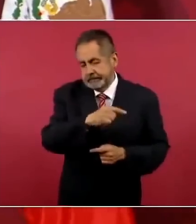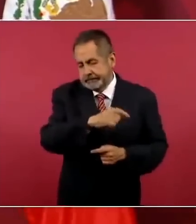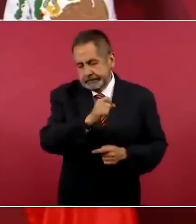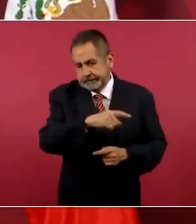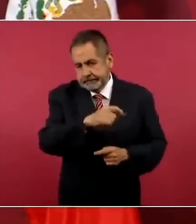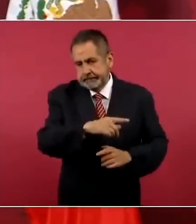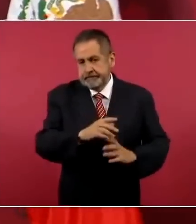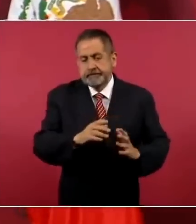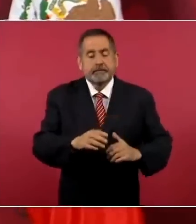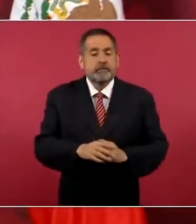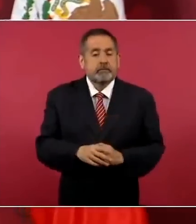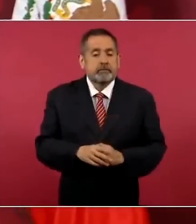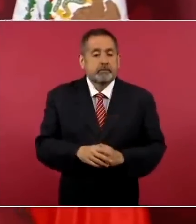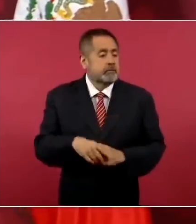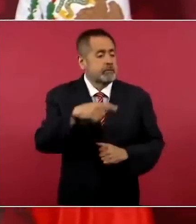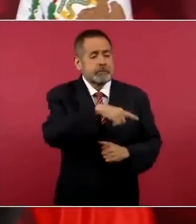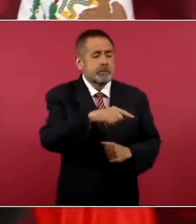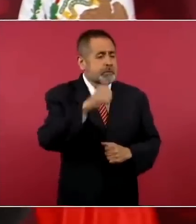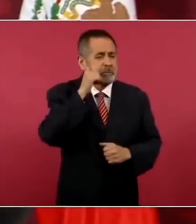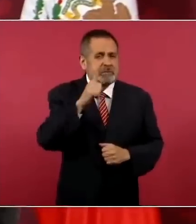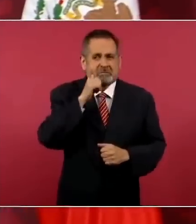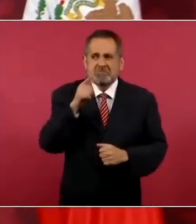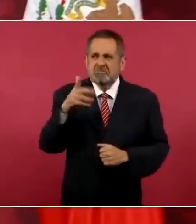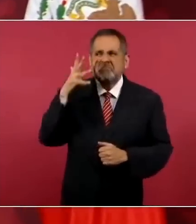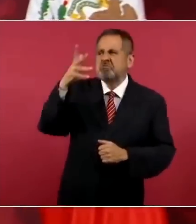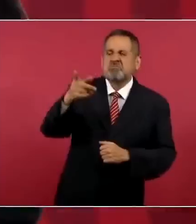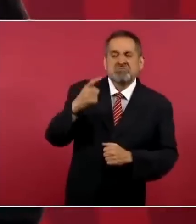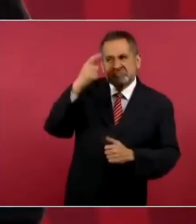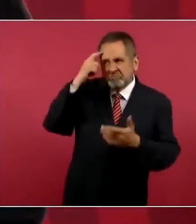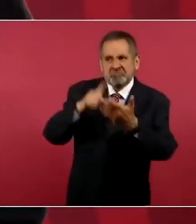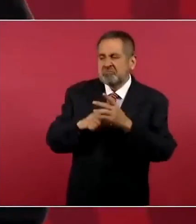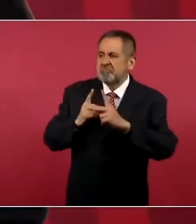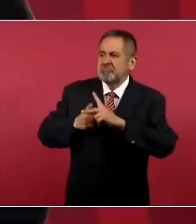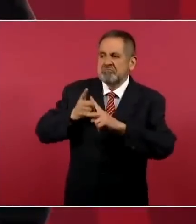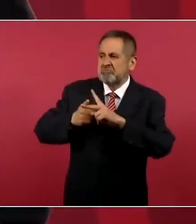lleva a hacer los peores pronósticos.